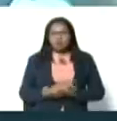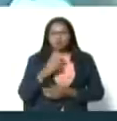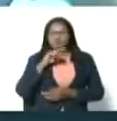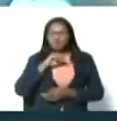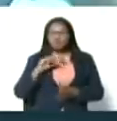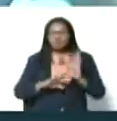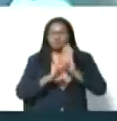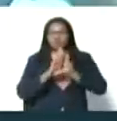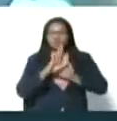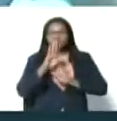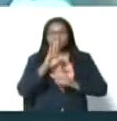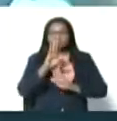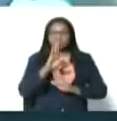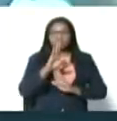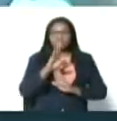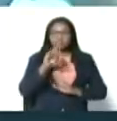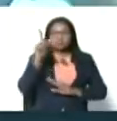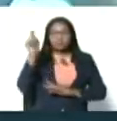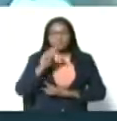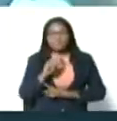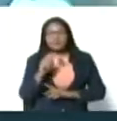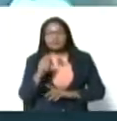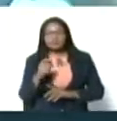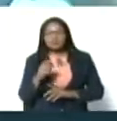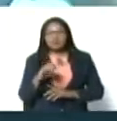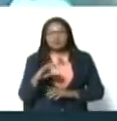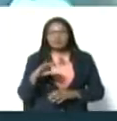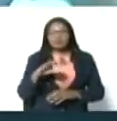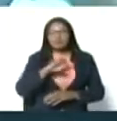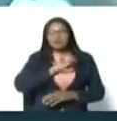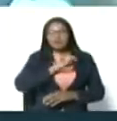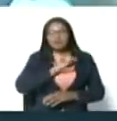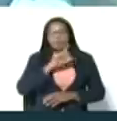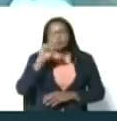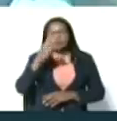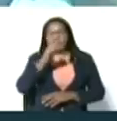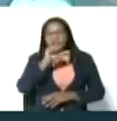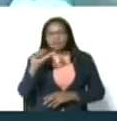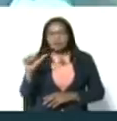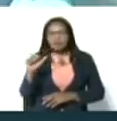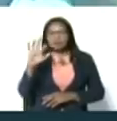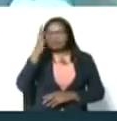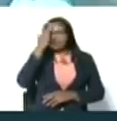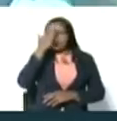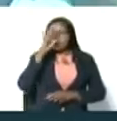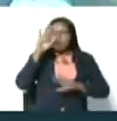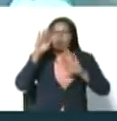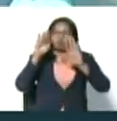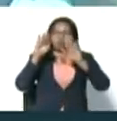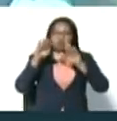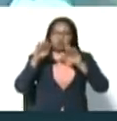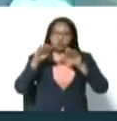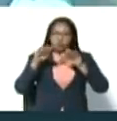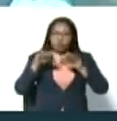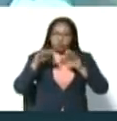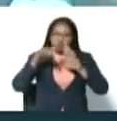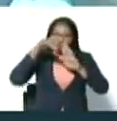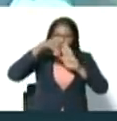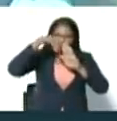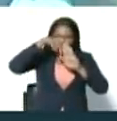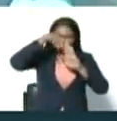incremento semanal de casos durante todo el mes de enero. A partir de la primera semana de febrero comenzó un leve